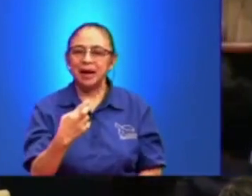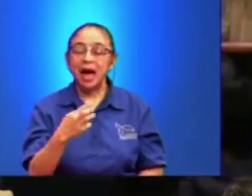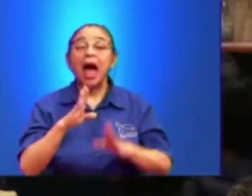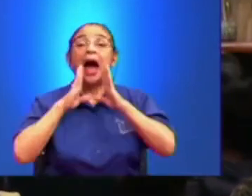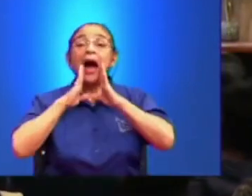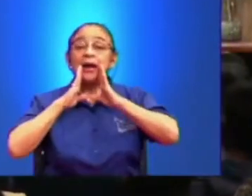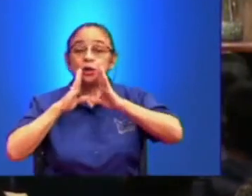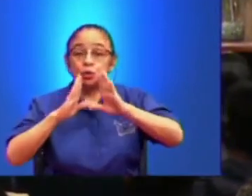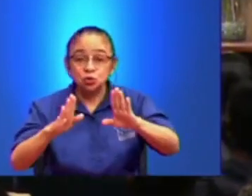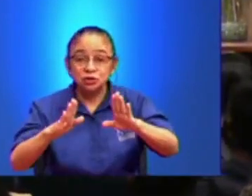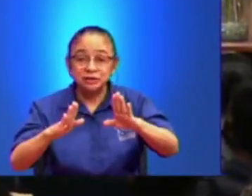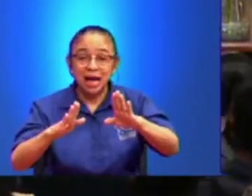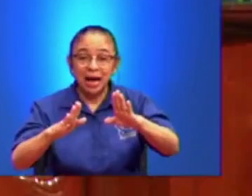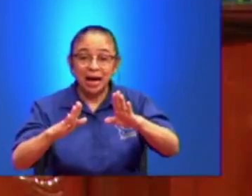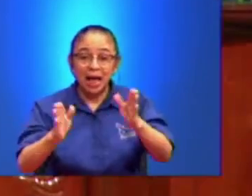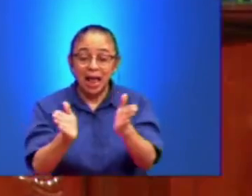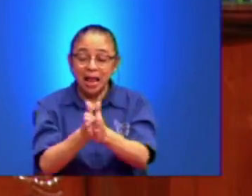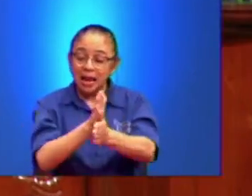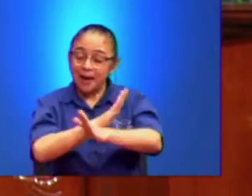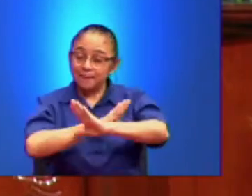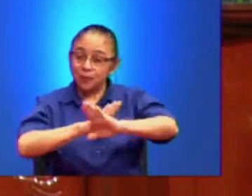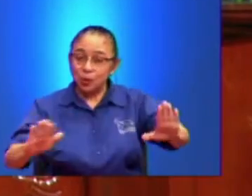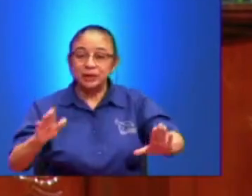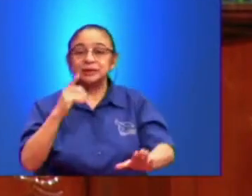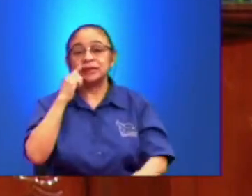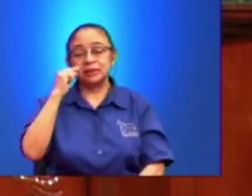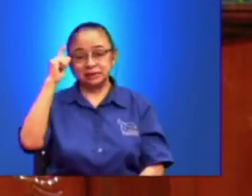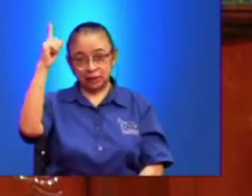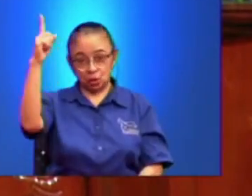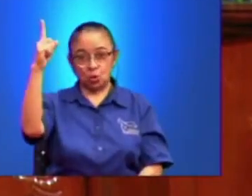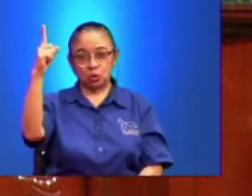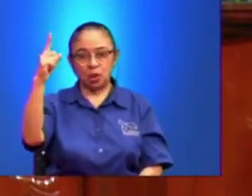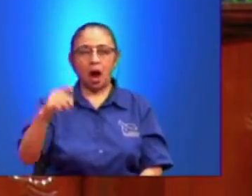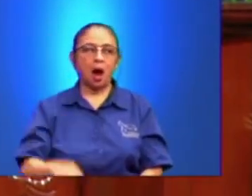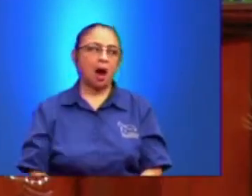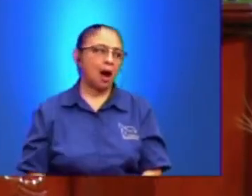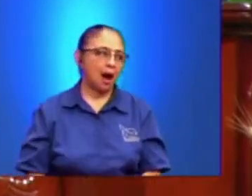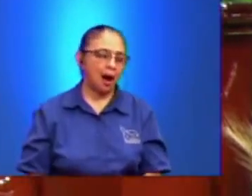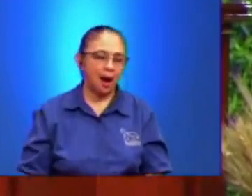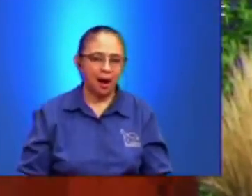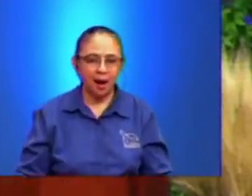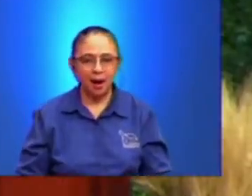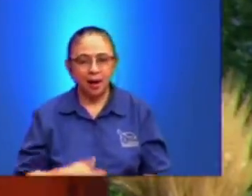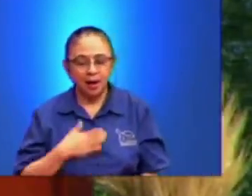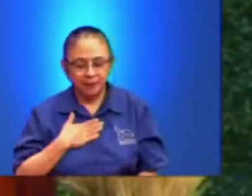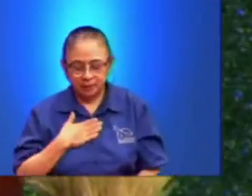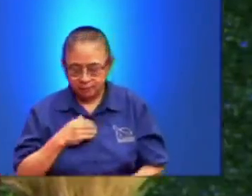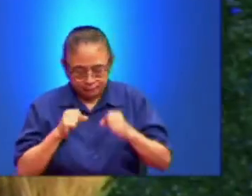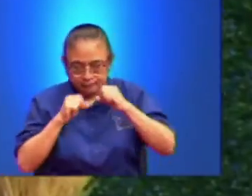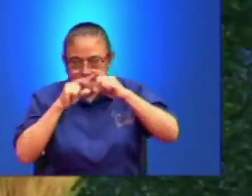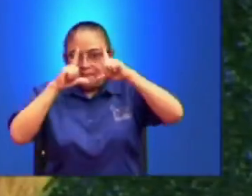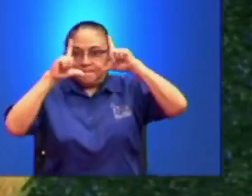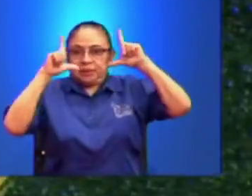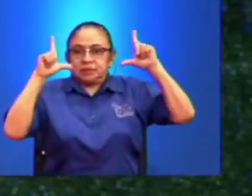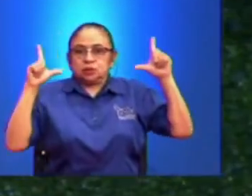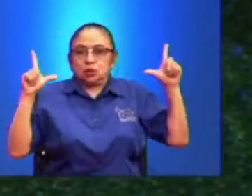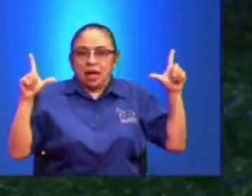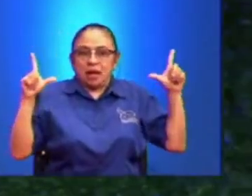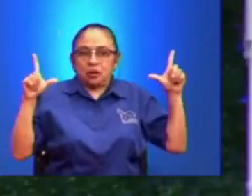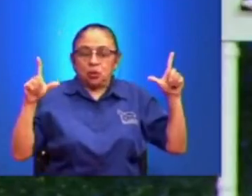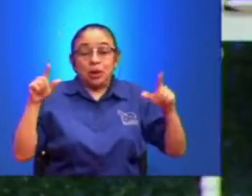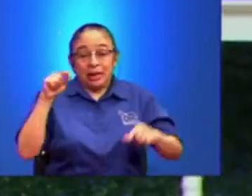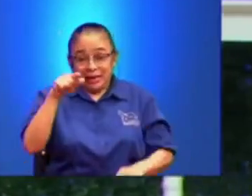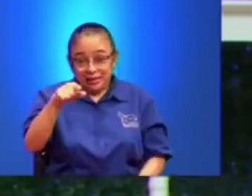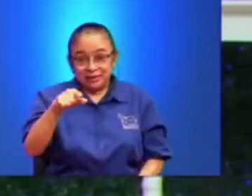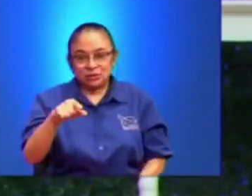anunciando la muerte del señor a eso me dejó impresionado porque eso